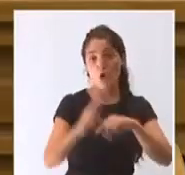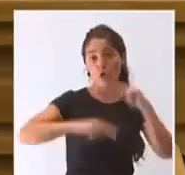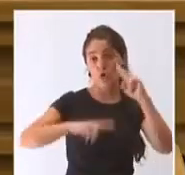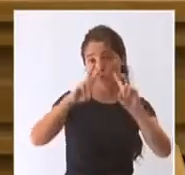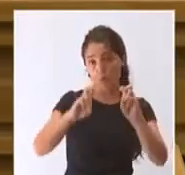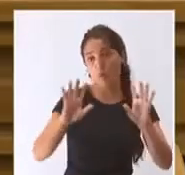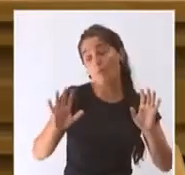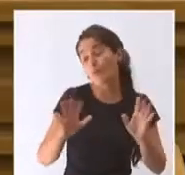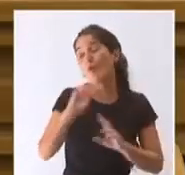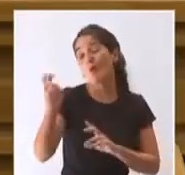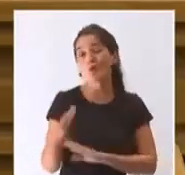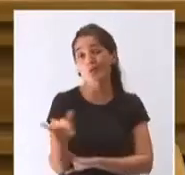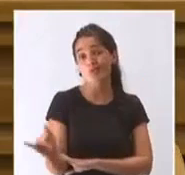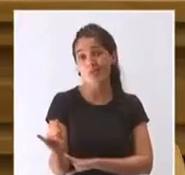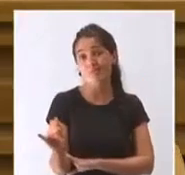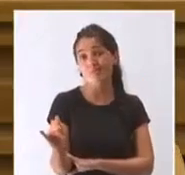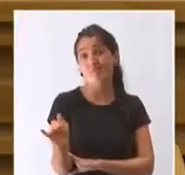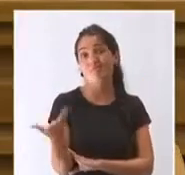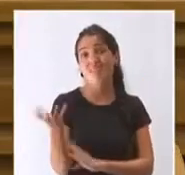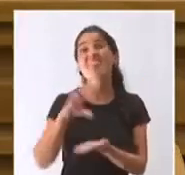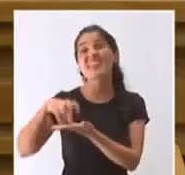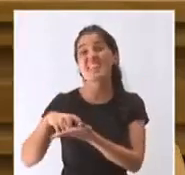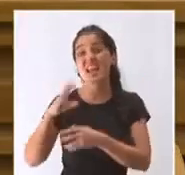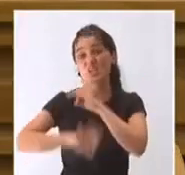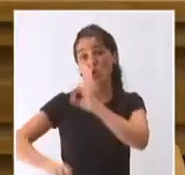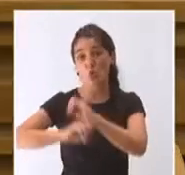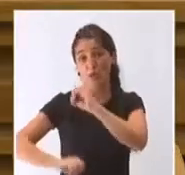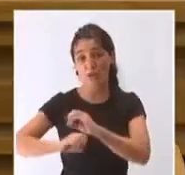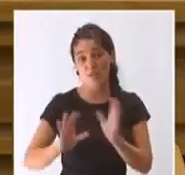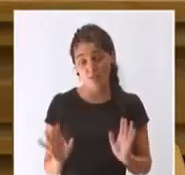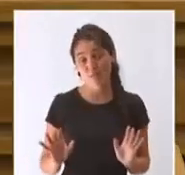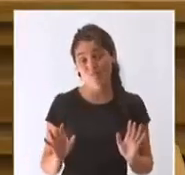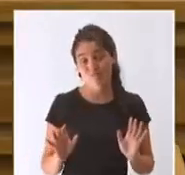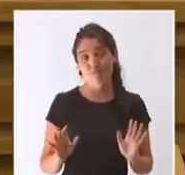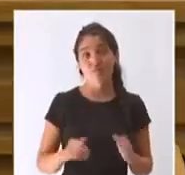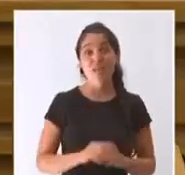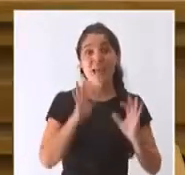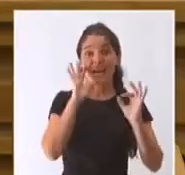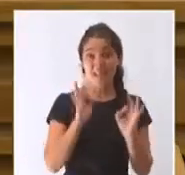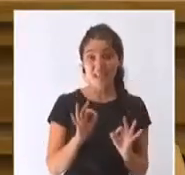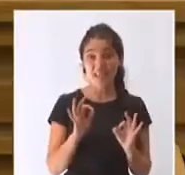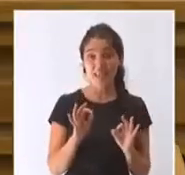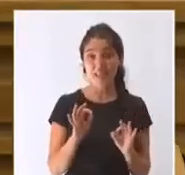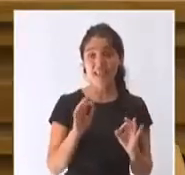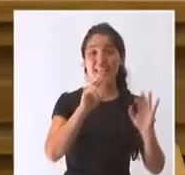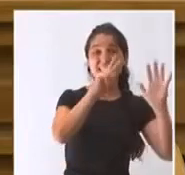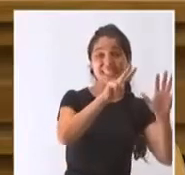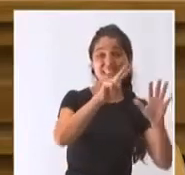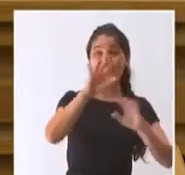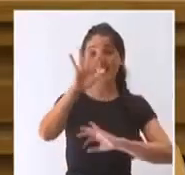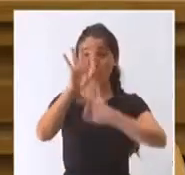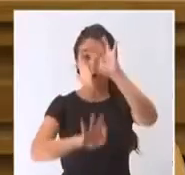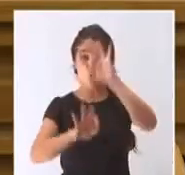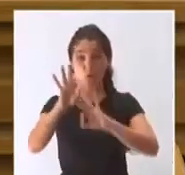centrales nucleares pero una la realidad la realidad que nos lleva es que el 75 por ciento de todo lo que se